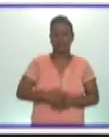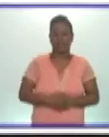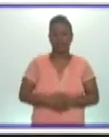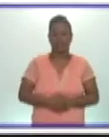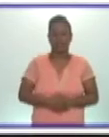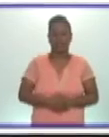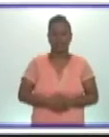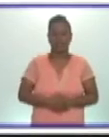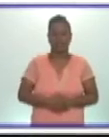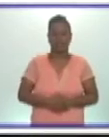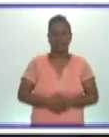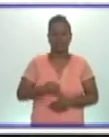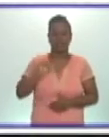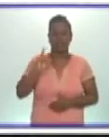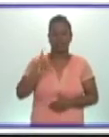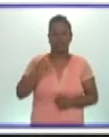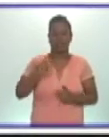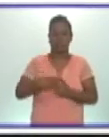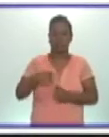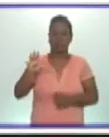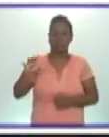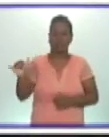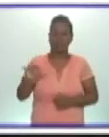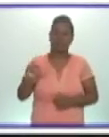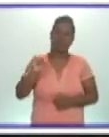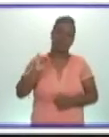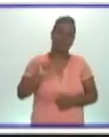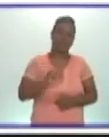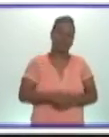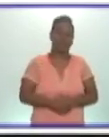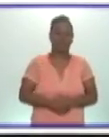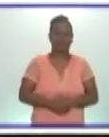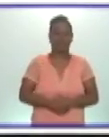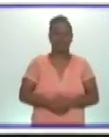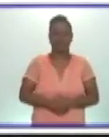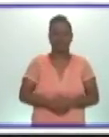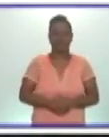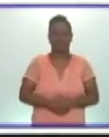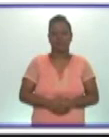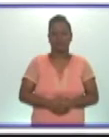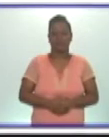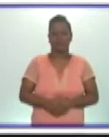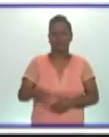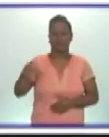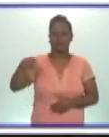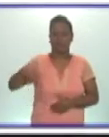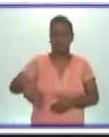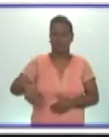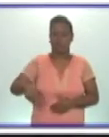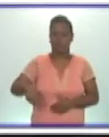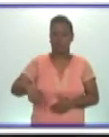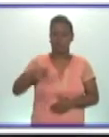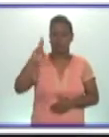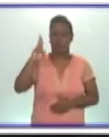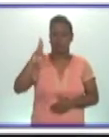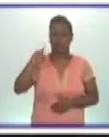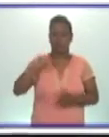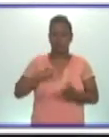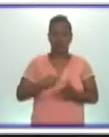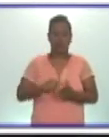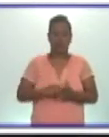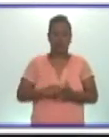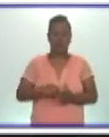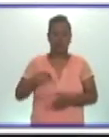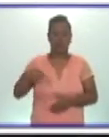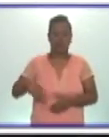exponentes, 1 más 5, 6, q al cuadrado por q a la 7,